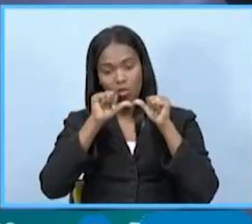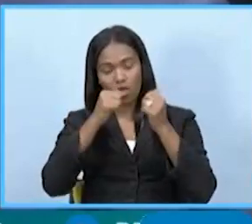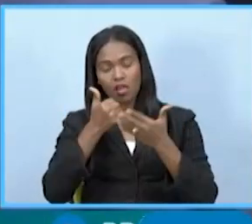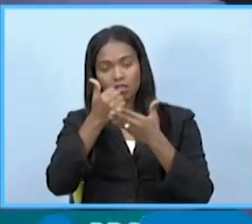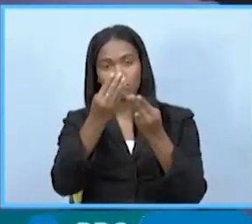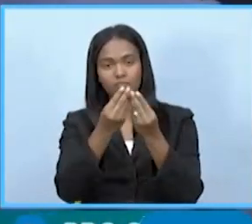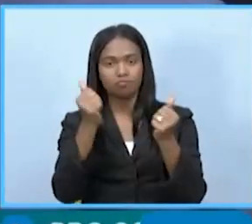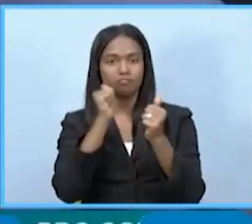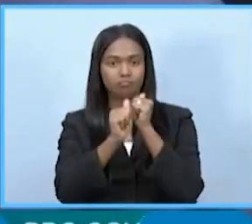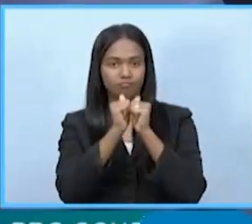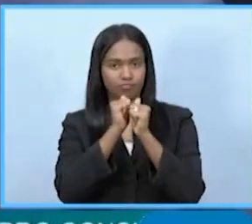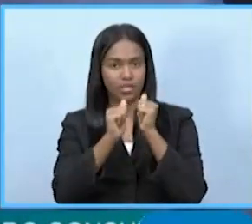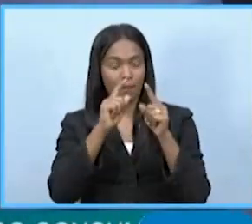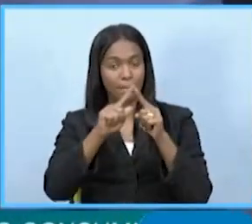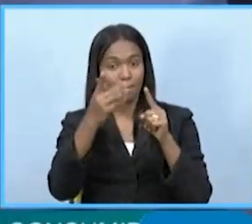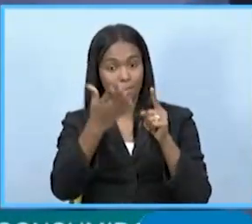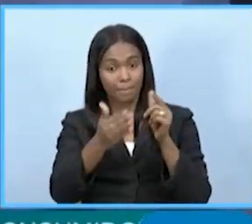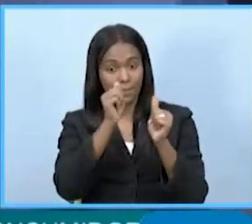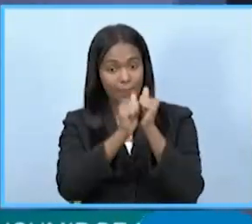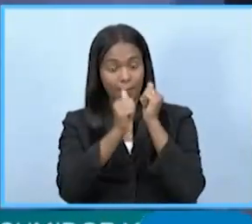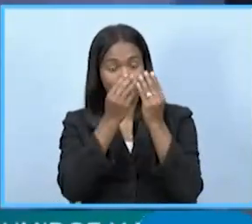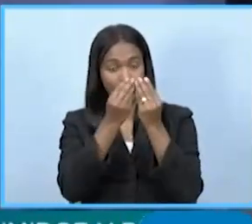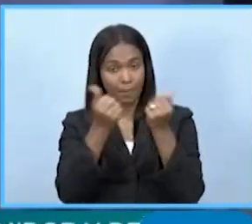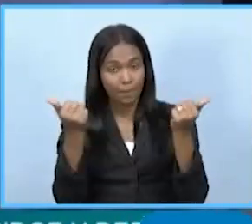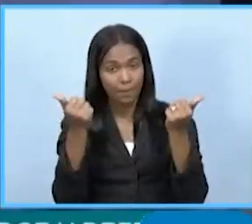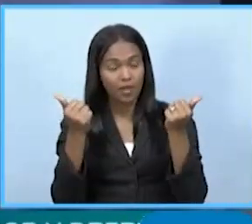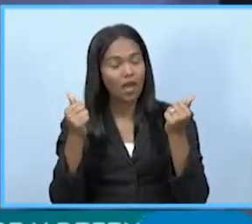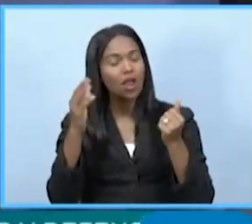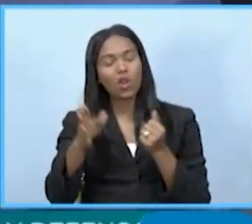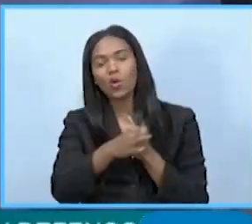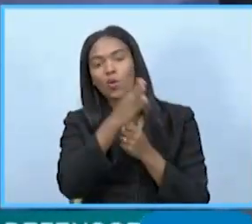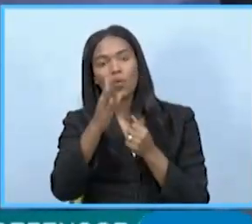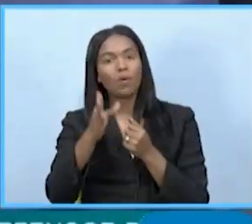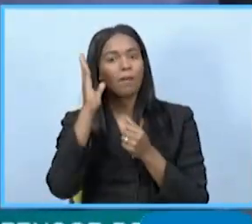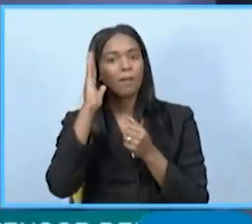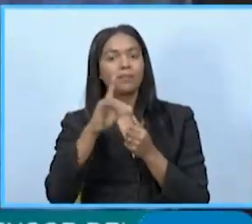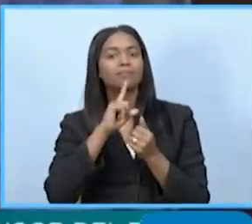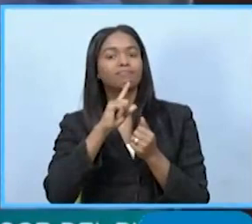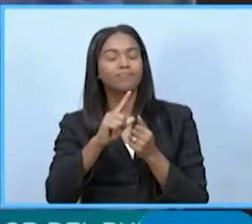solución, pero que esa solución nunca será